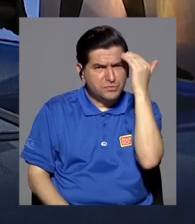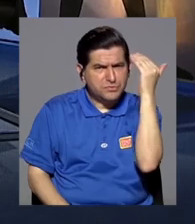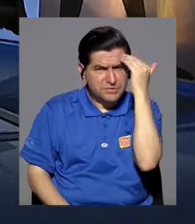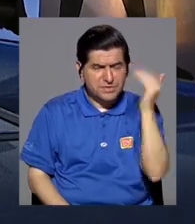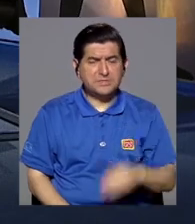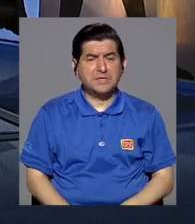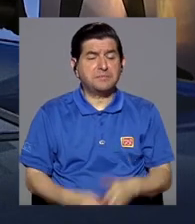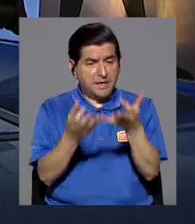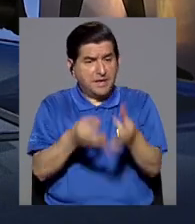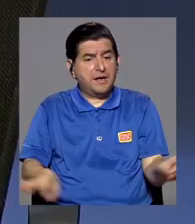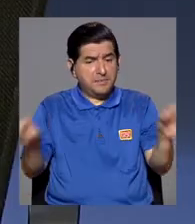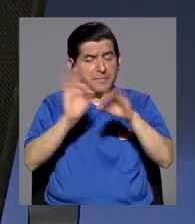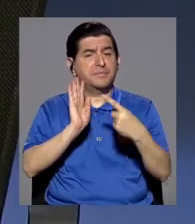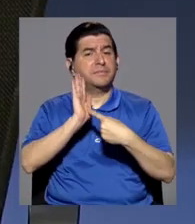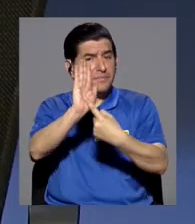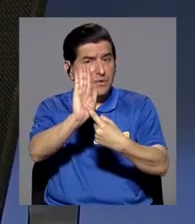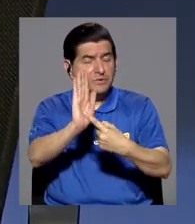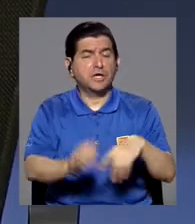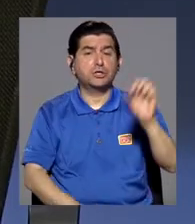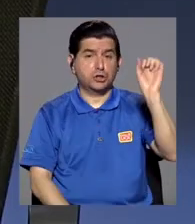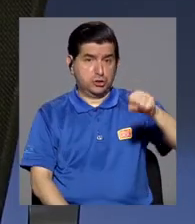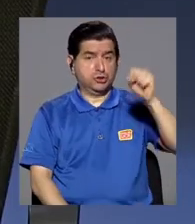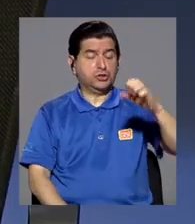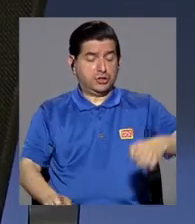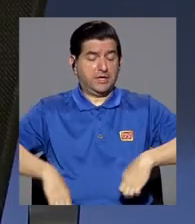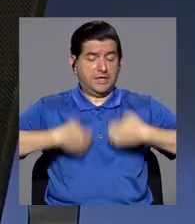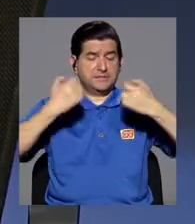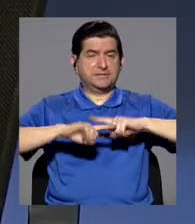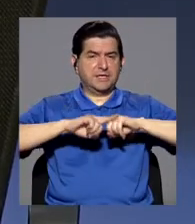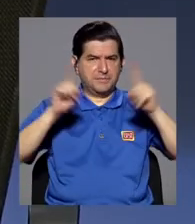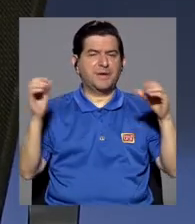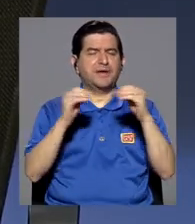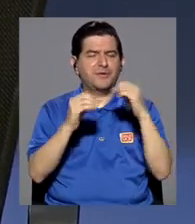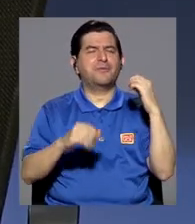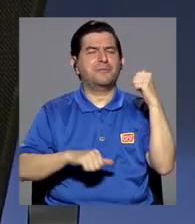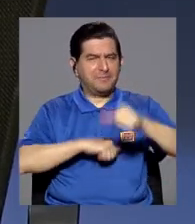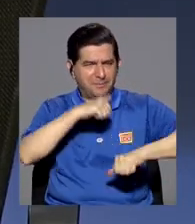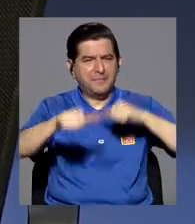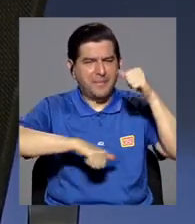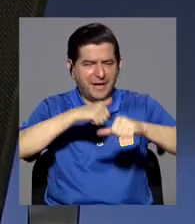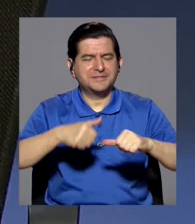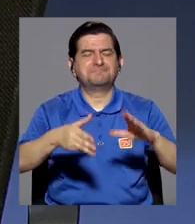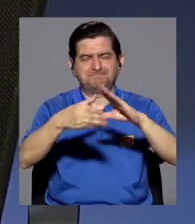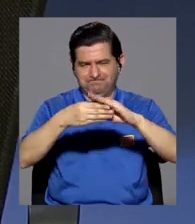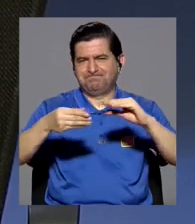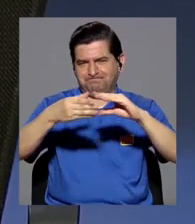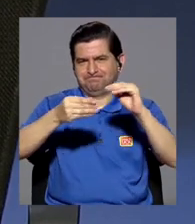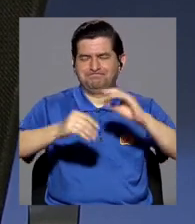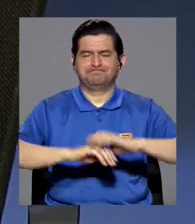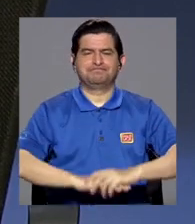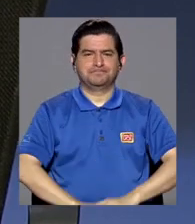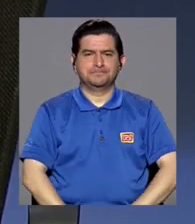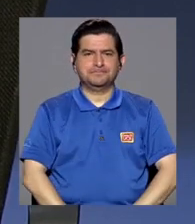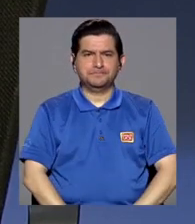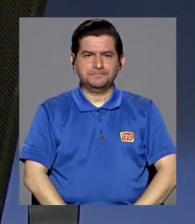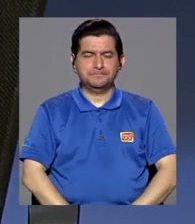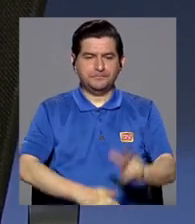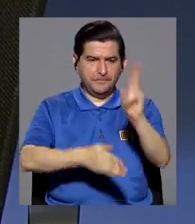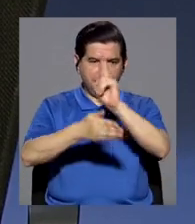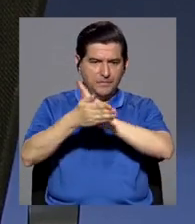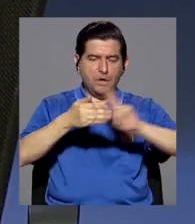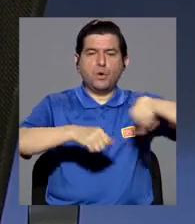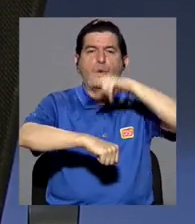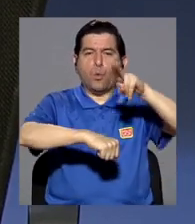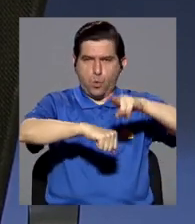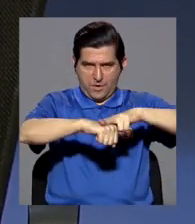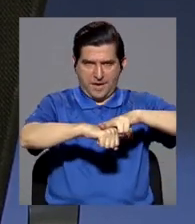y que valga la pena resaltar sí sí sí existen pero hay que hacer más esfuerzos ya te voy a contar en la universidad